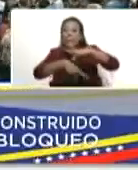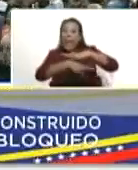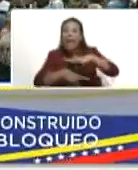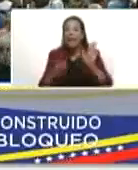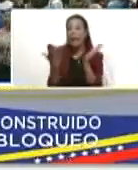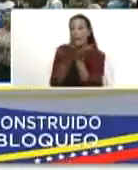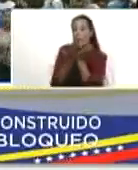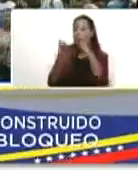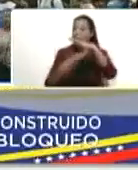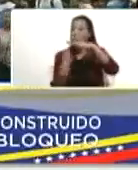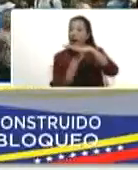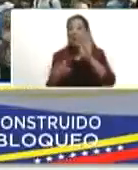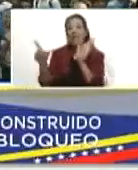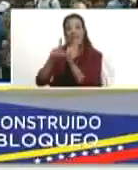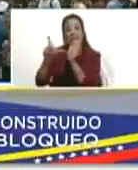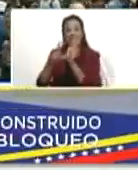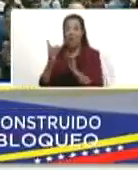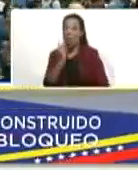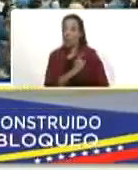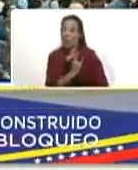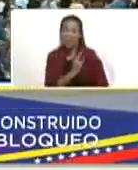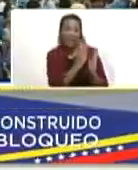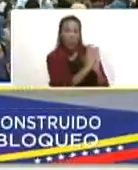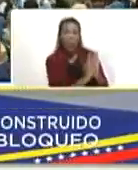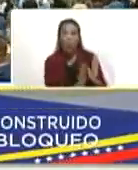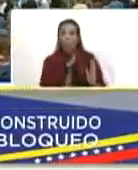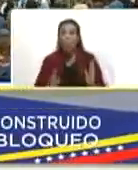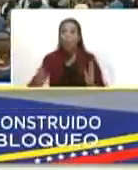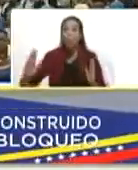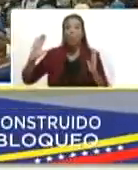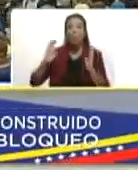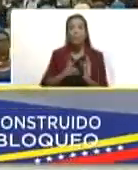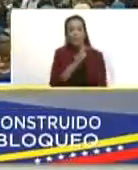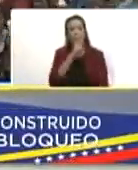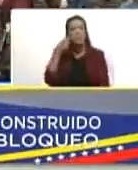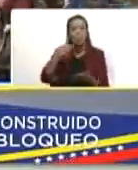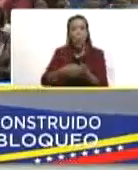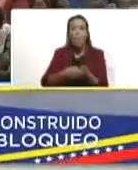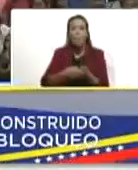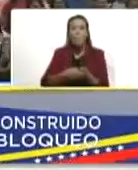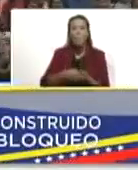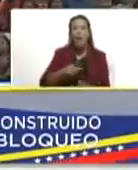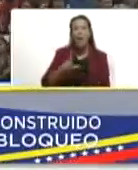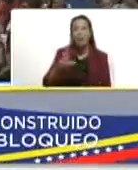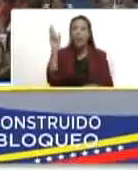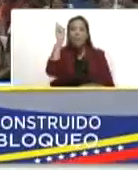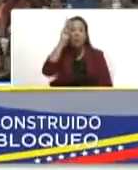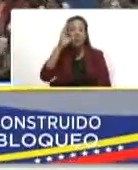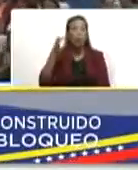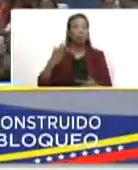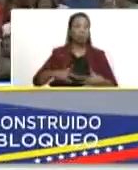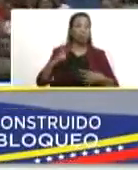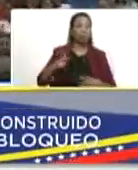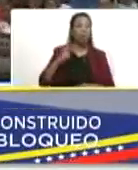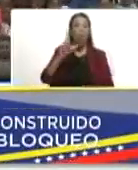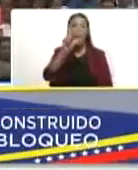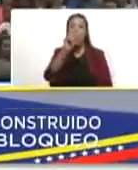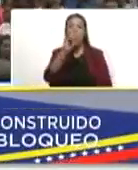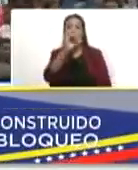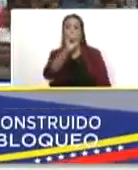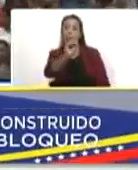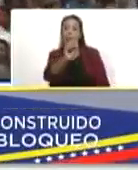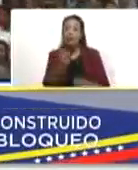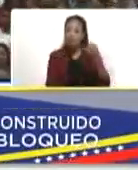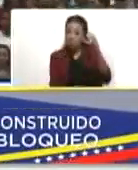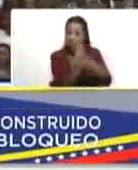escuela primaria del Liceo en nombre de Luis Beltrán Figueroa gran maestro